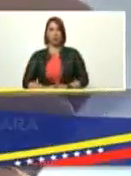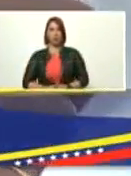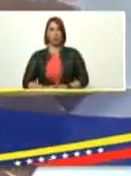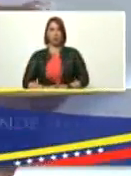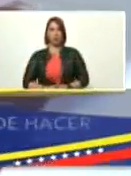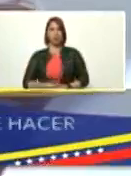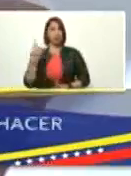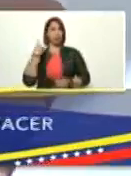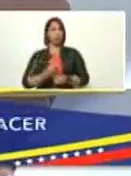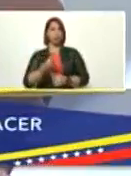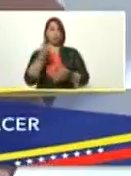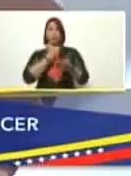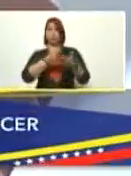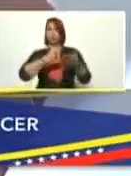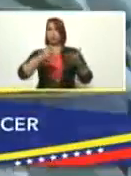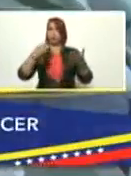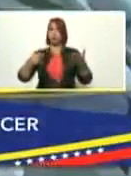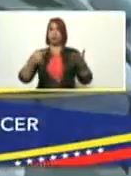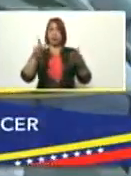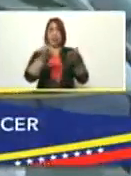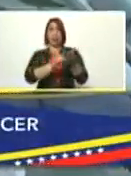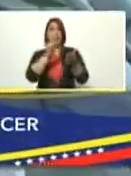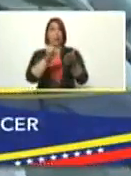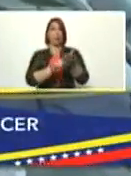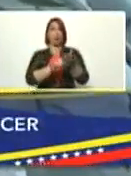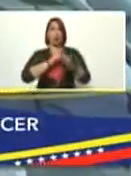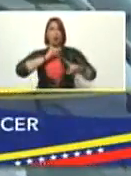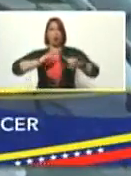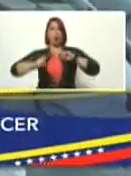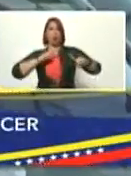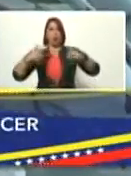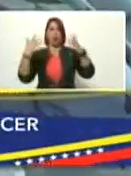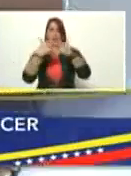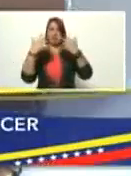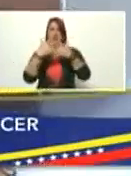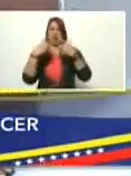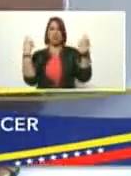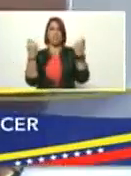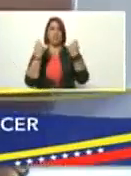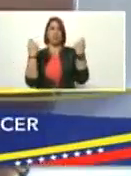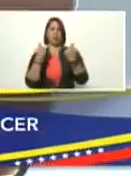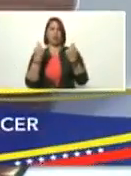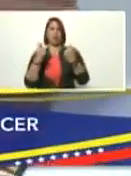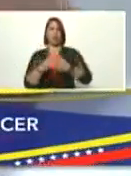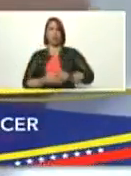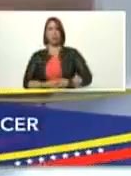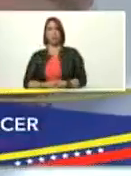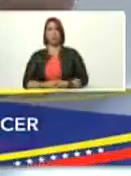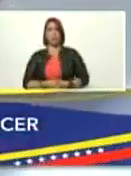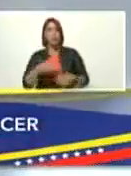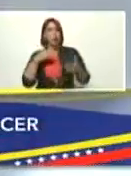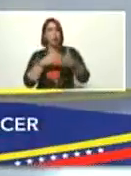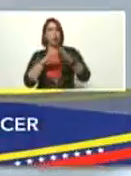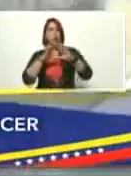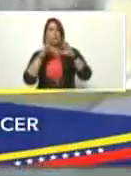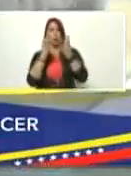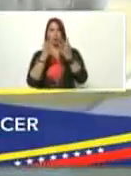Habrá que escribir el libro, Luis Brito, Dictadura y Guerra Mediática de Occidente contra el